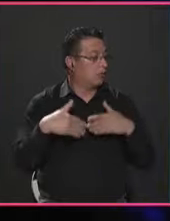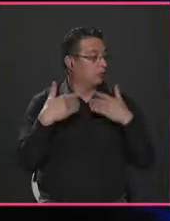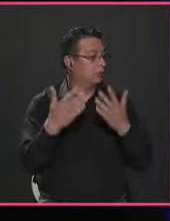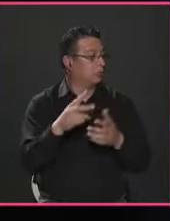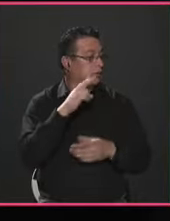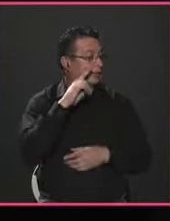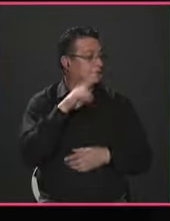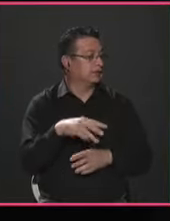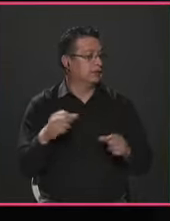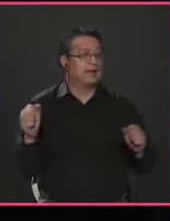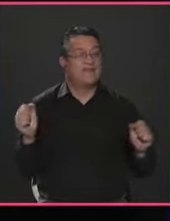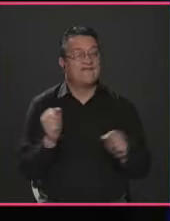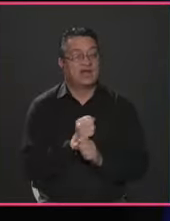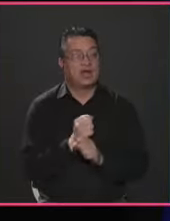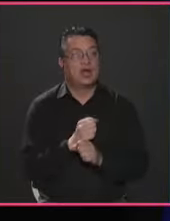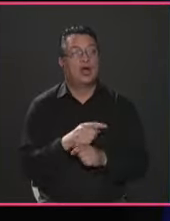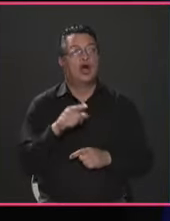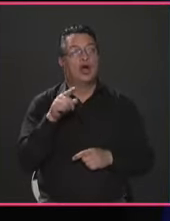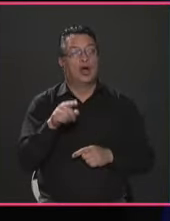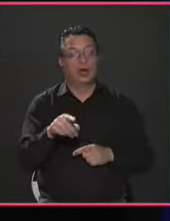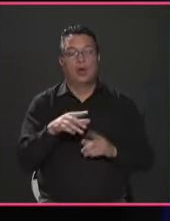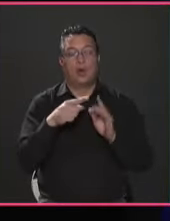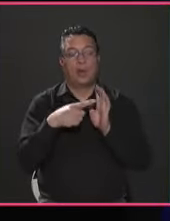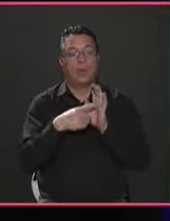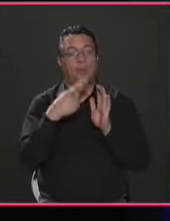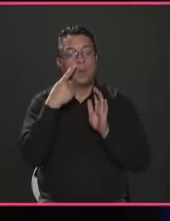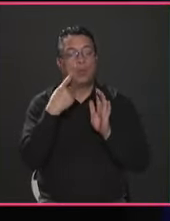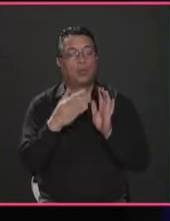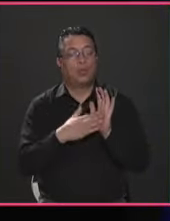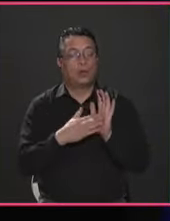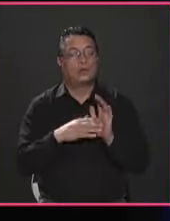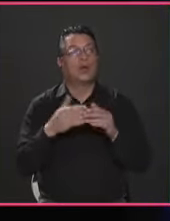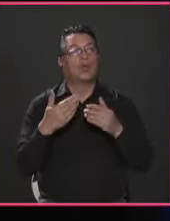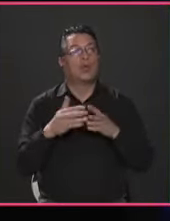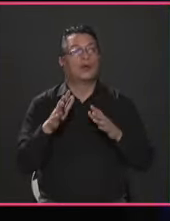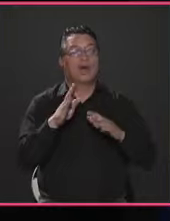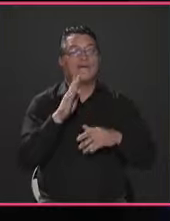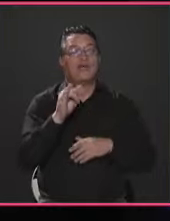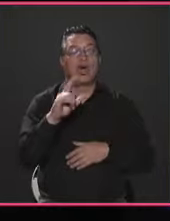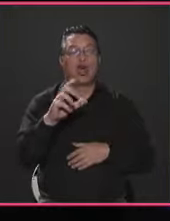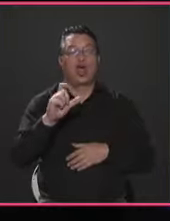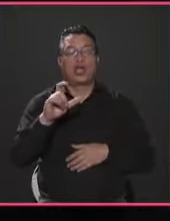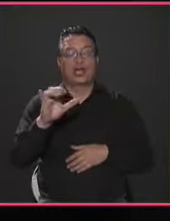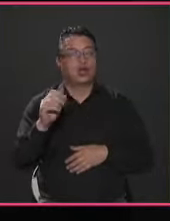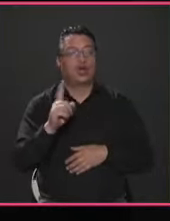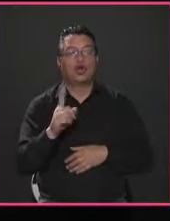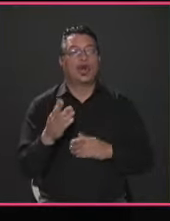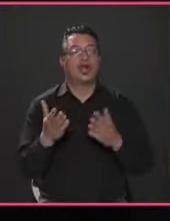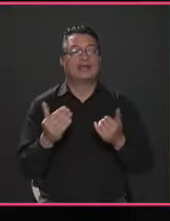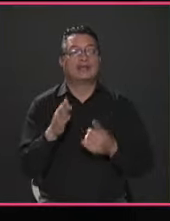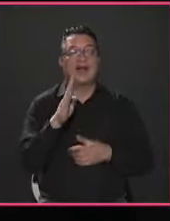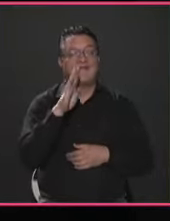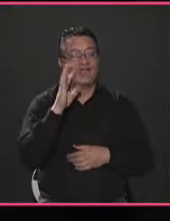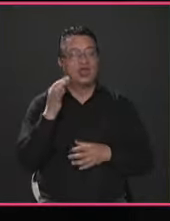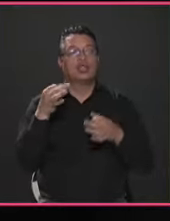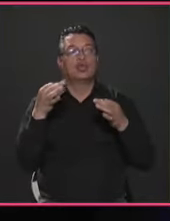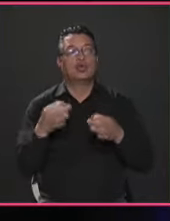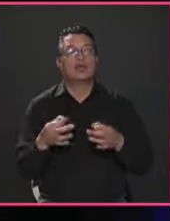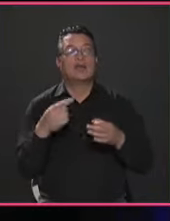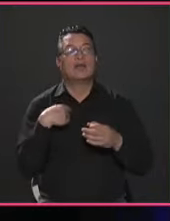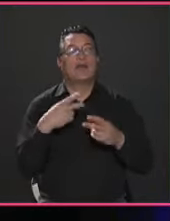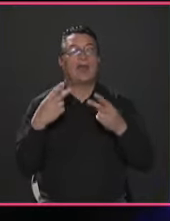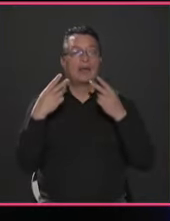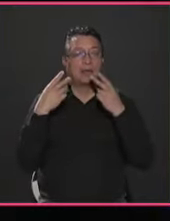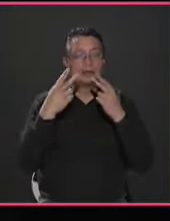cadena de frío inactiva la muestra de cualquier eh agente biológico Por lo cual no requiere bioseguridad ni para el transporte